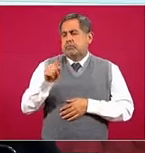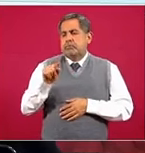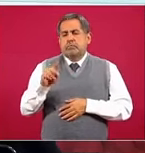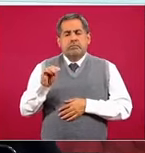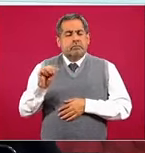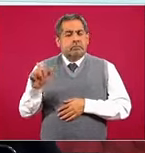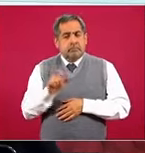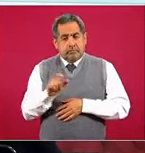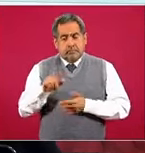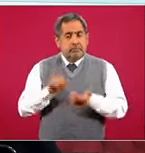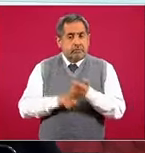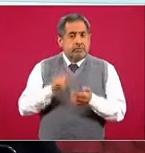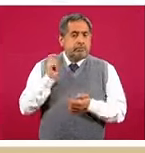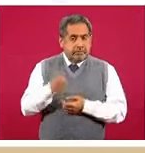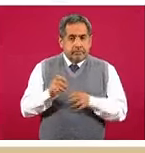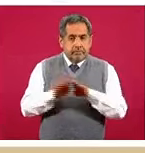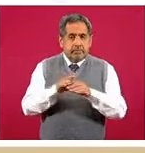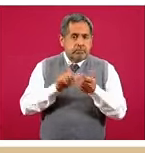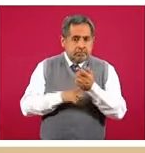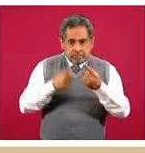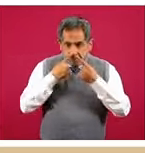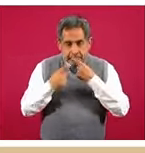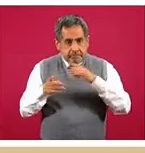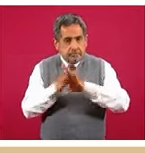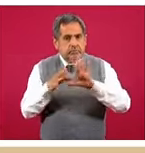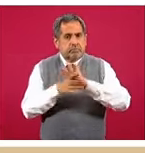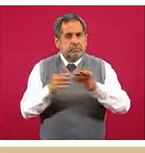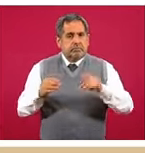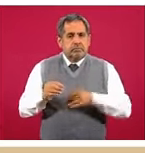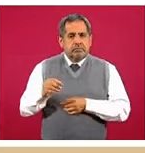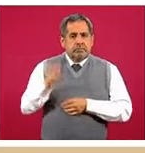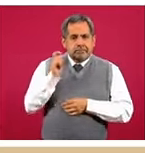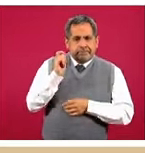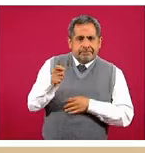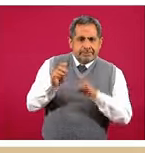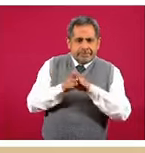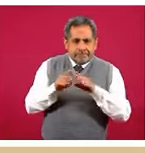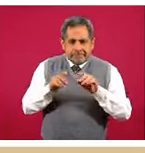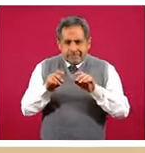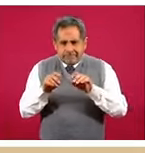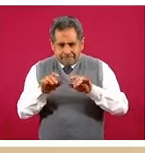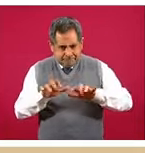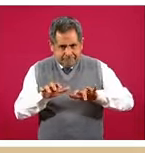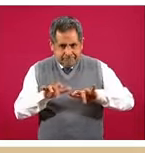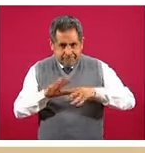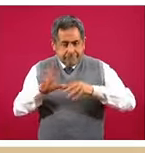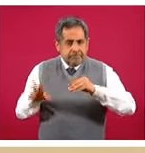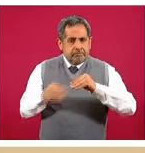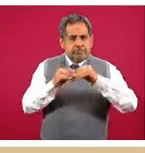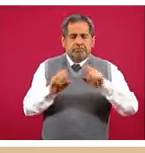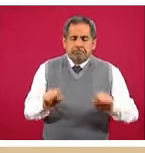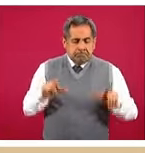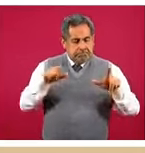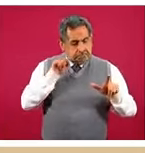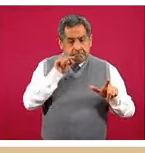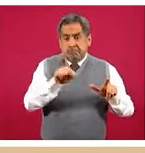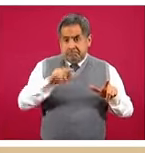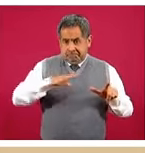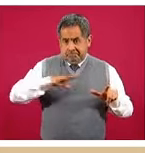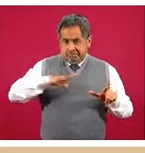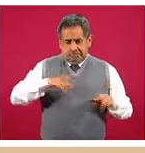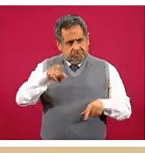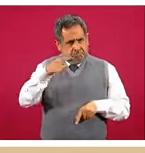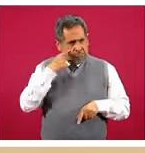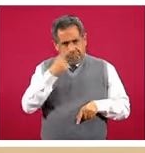coronavirus.gov.mx, en donde dice datos del SINAVE. Ahí se va a un tablero de control en donde se puede ver este mapa y